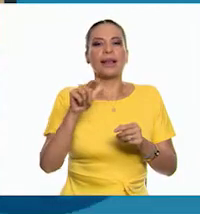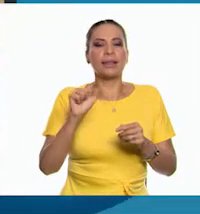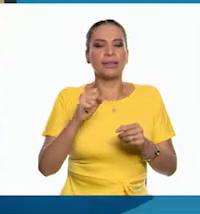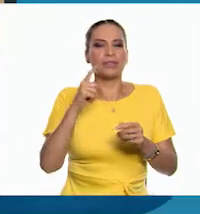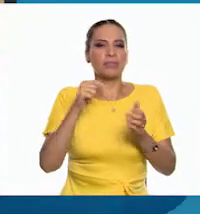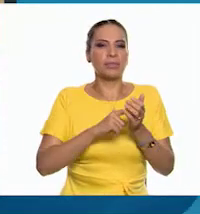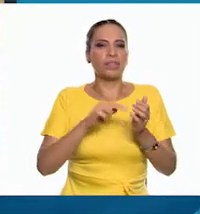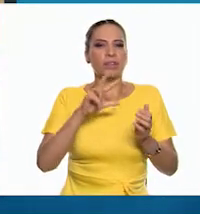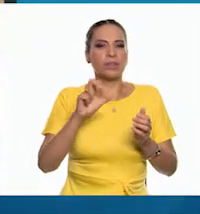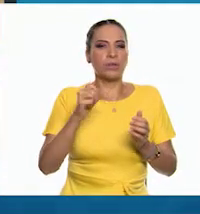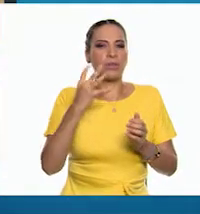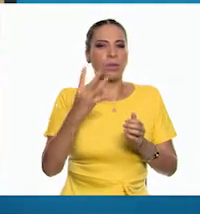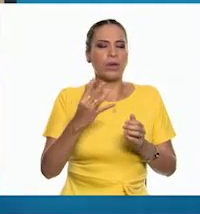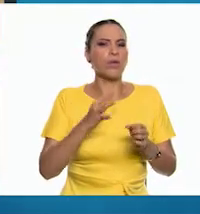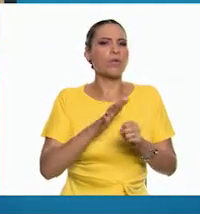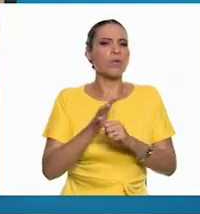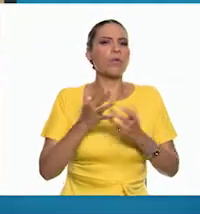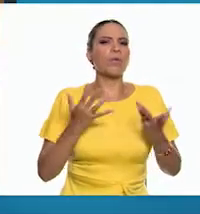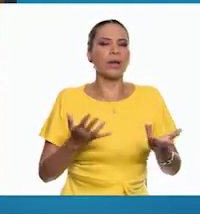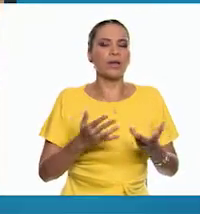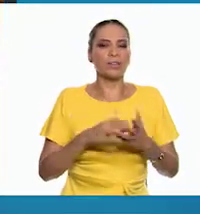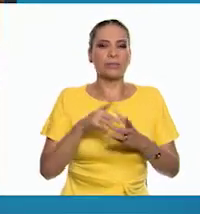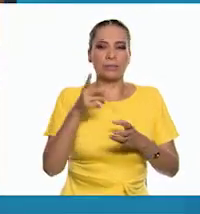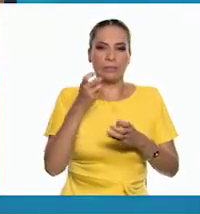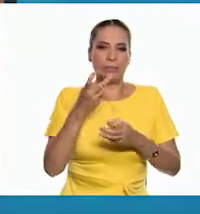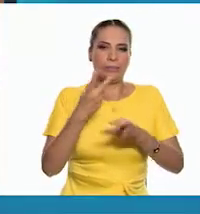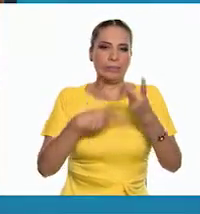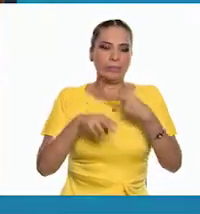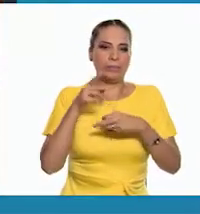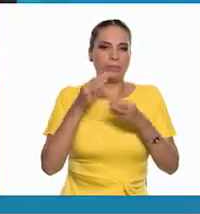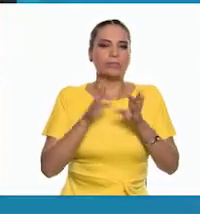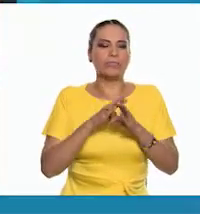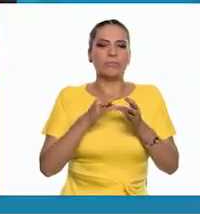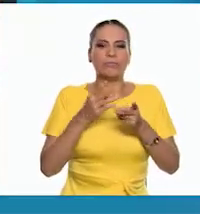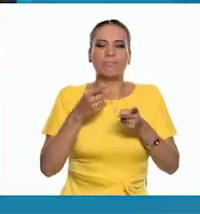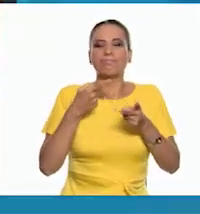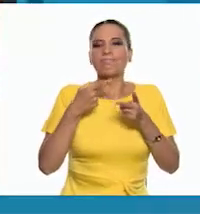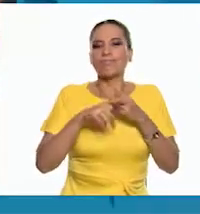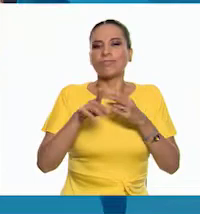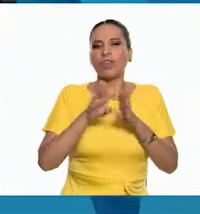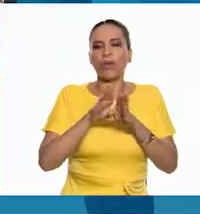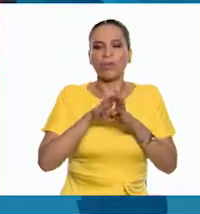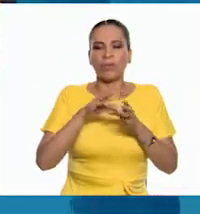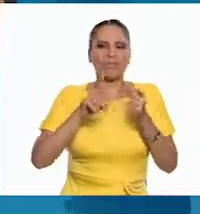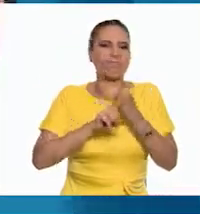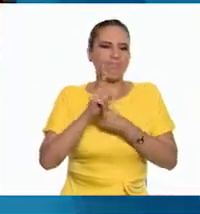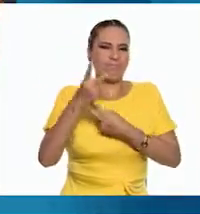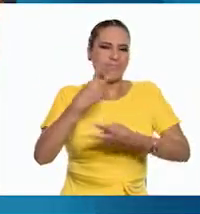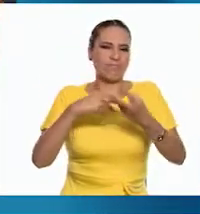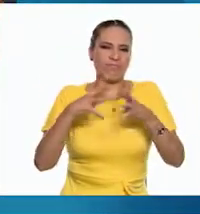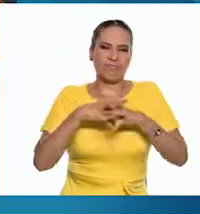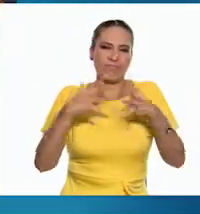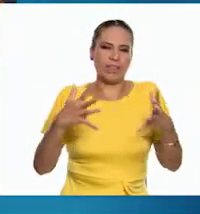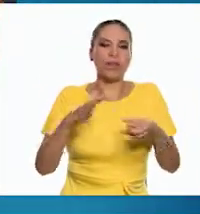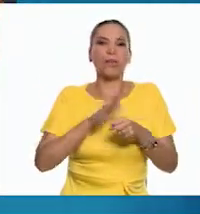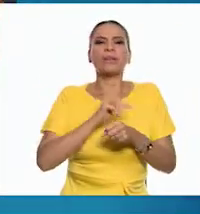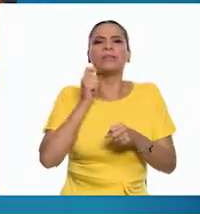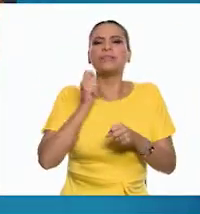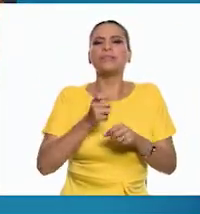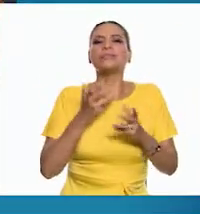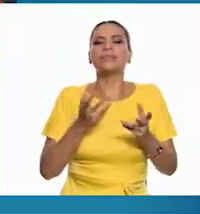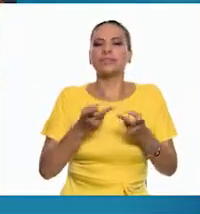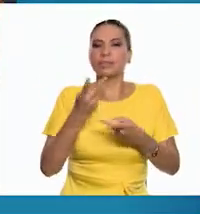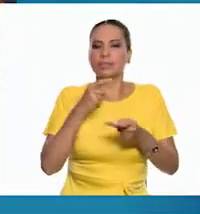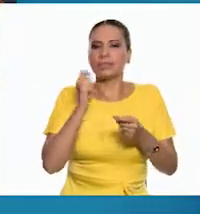1804, que es, digamos, la gota que derrama el vaso de agua finalmente, porque significa que